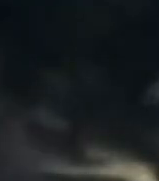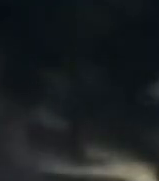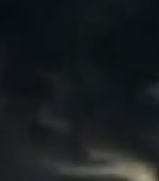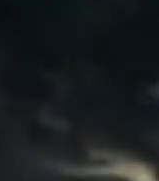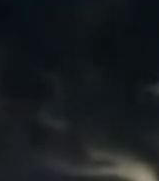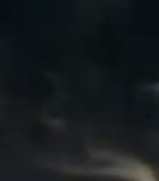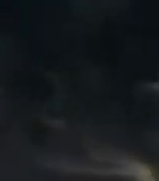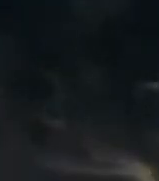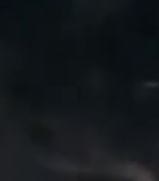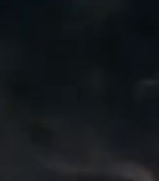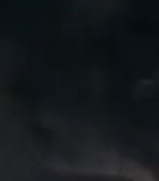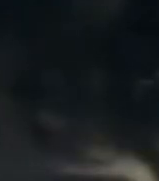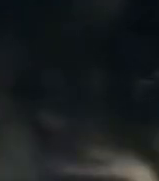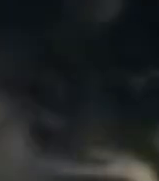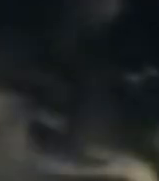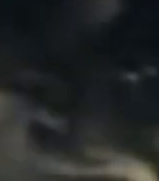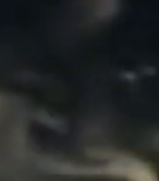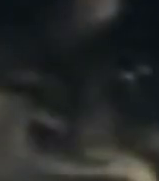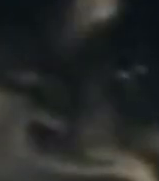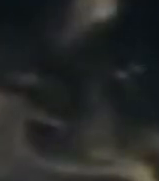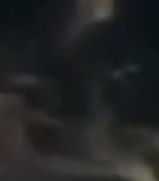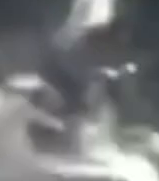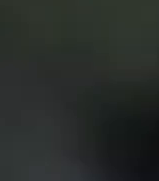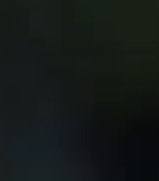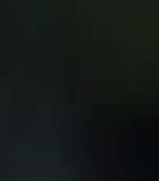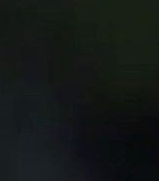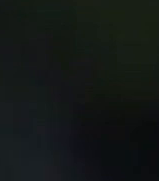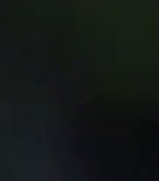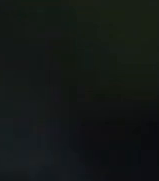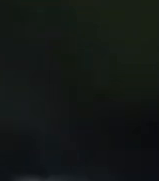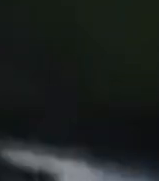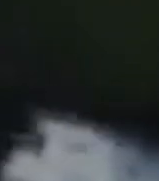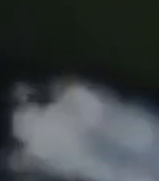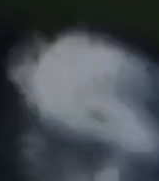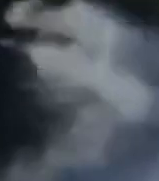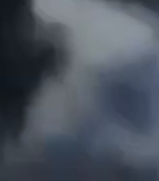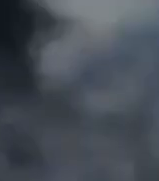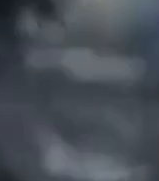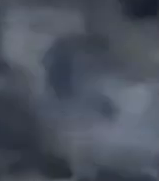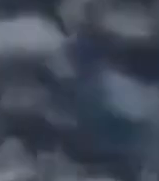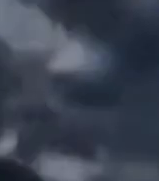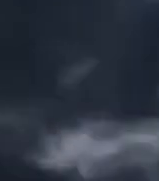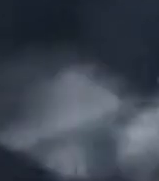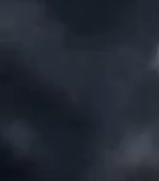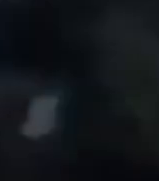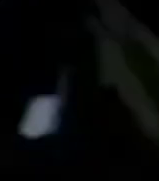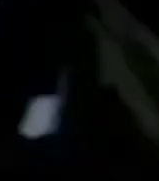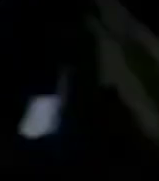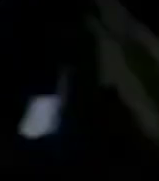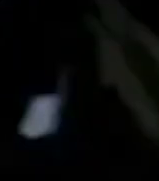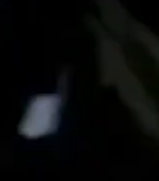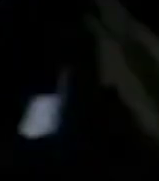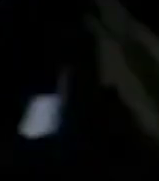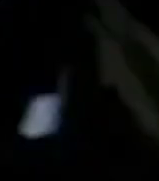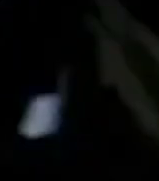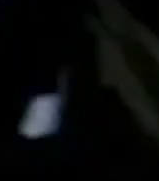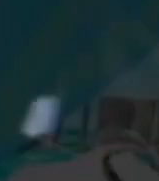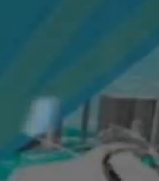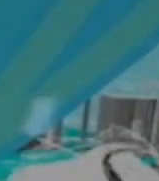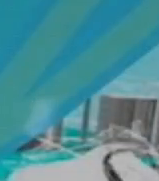a vivir de 2 a 3 años. No obstante, en cautividad se han registrado algunos casos de hasta 2 años de